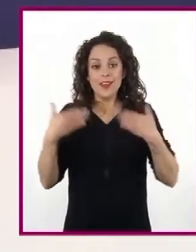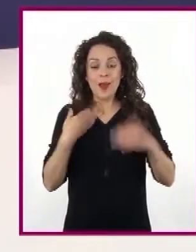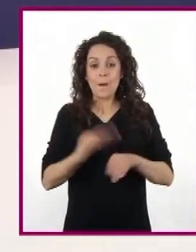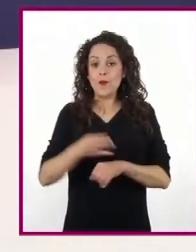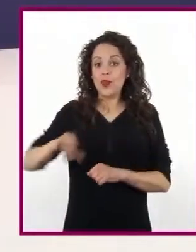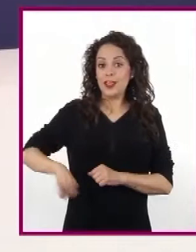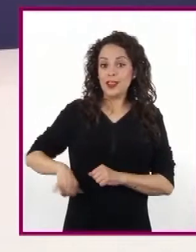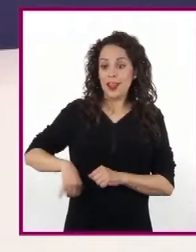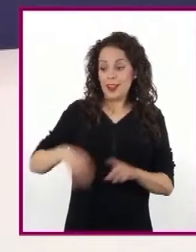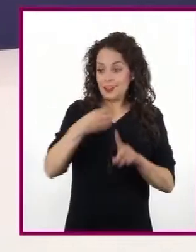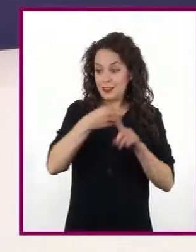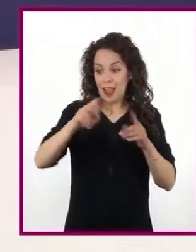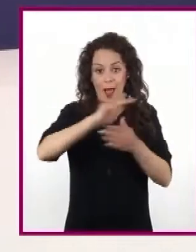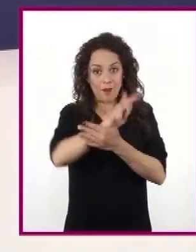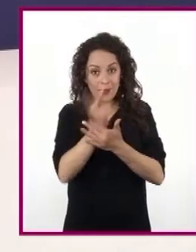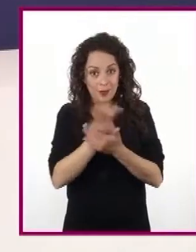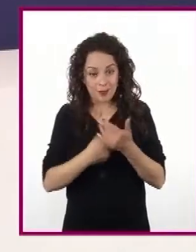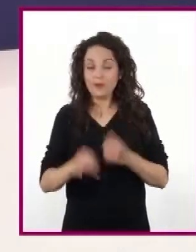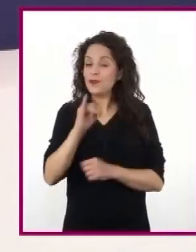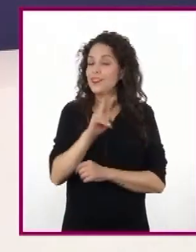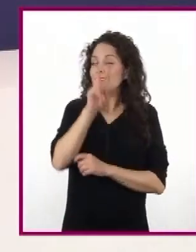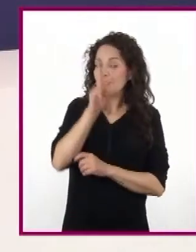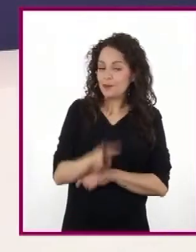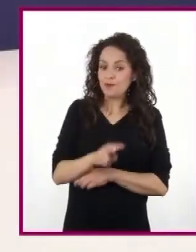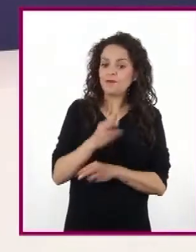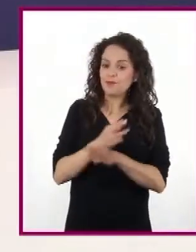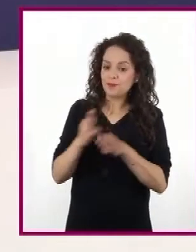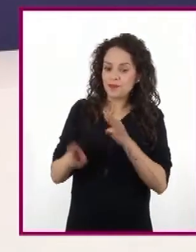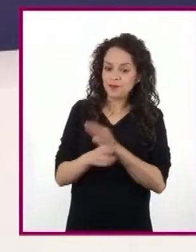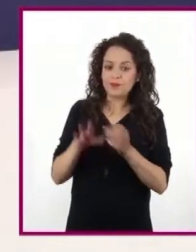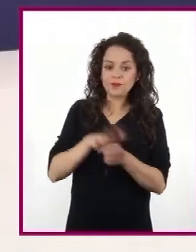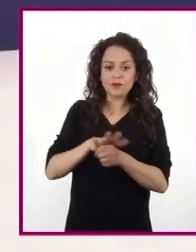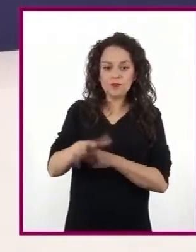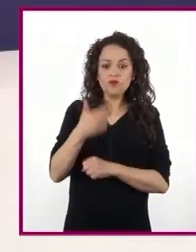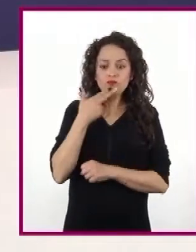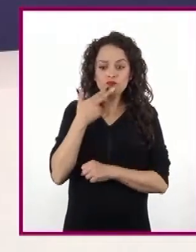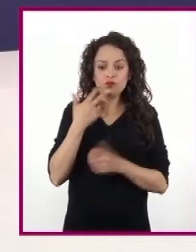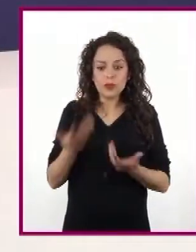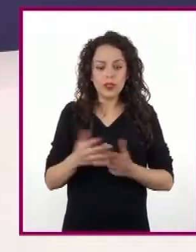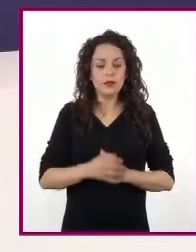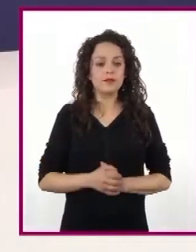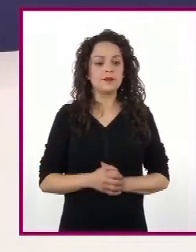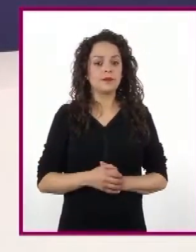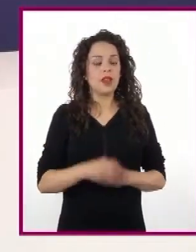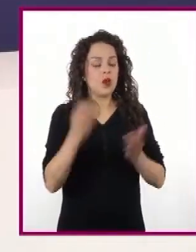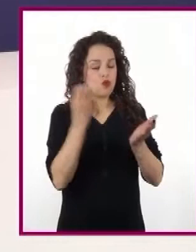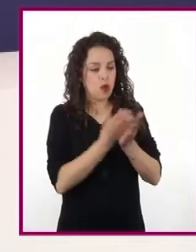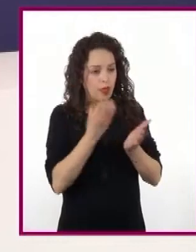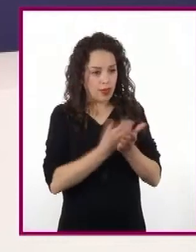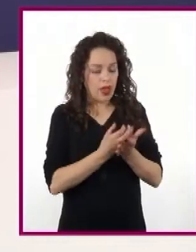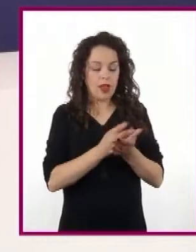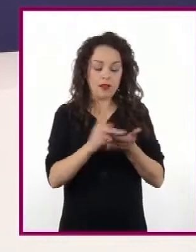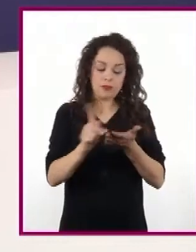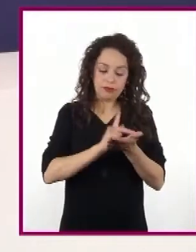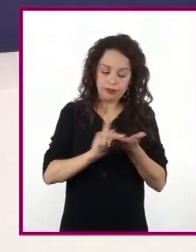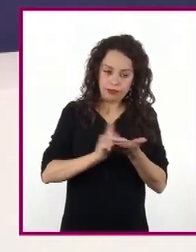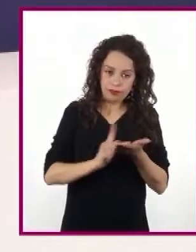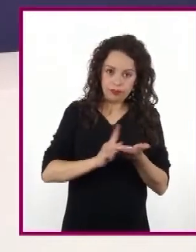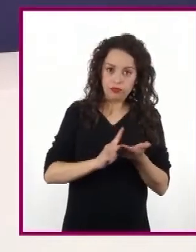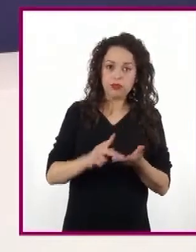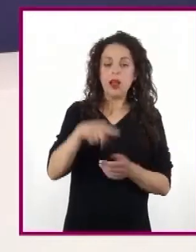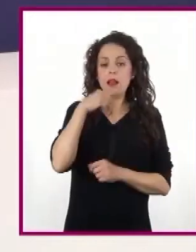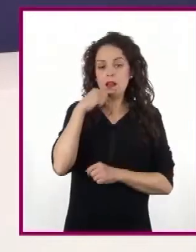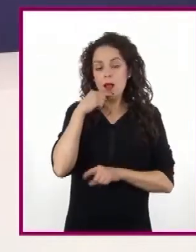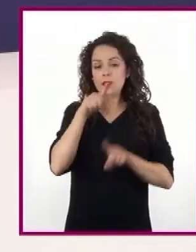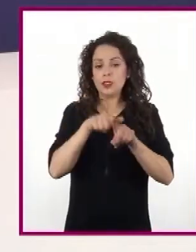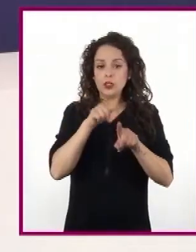cierto, los materiales que vamos a utilizar en esta sesión son cuaderno de trabajo, bolígrafo, colores y lápiz,